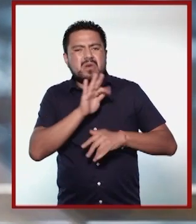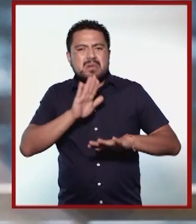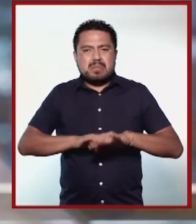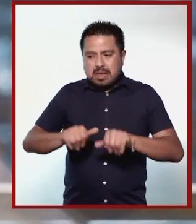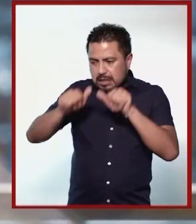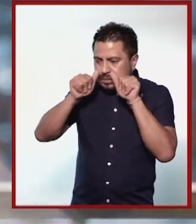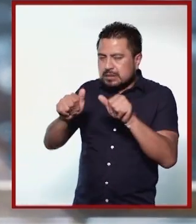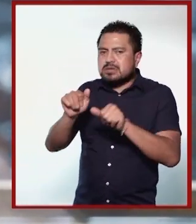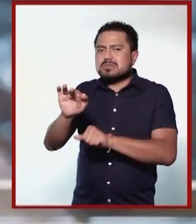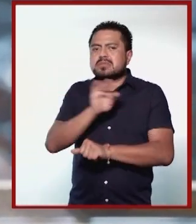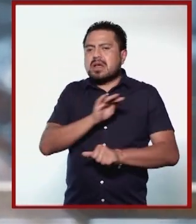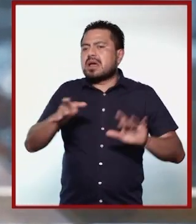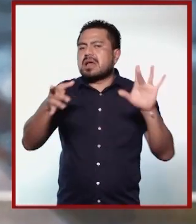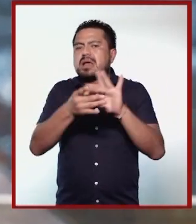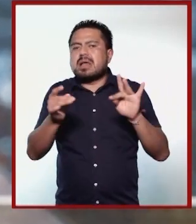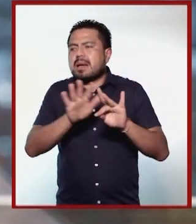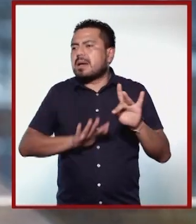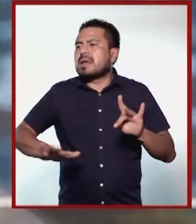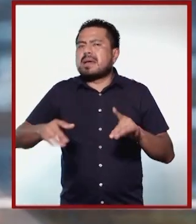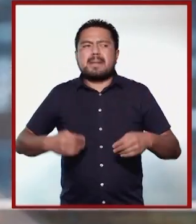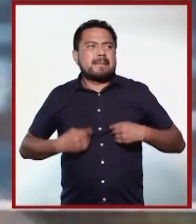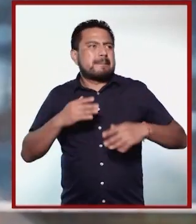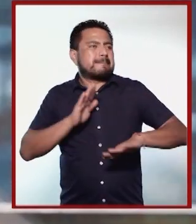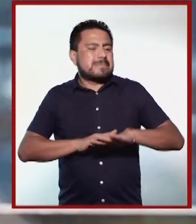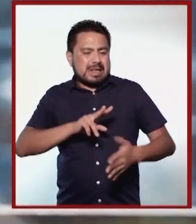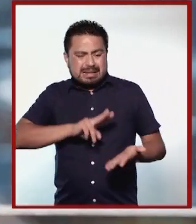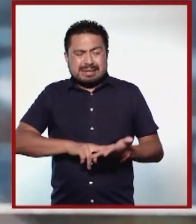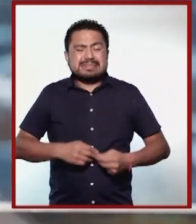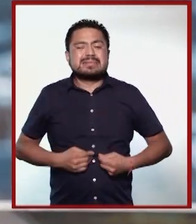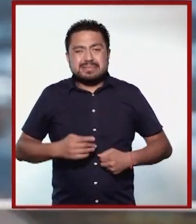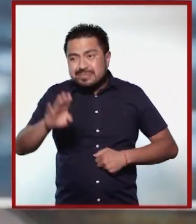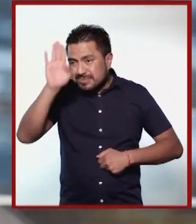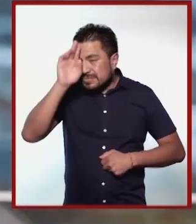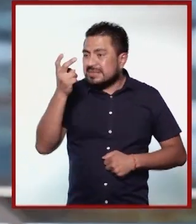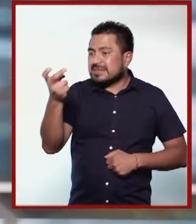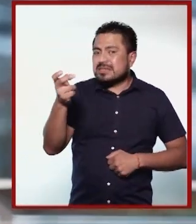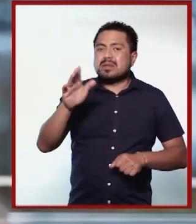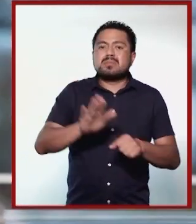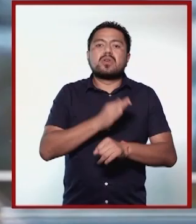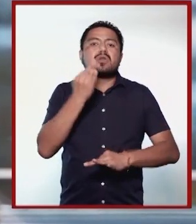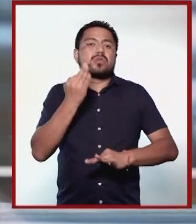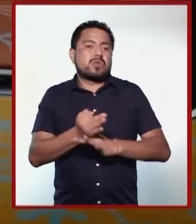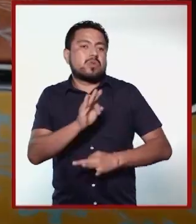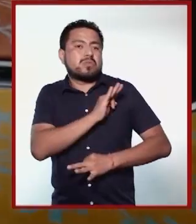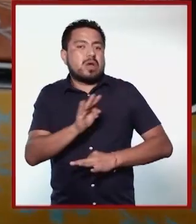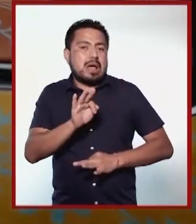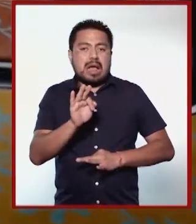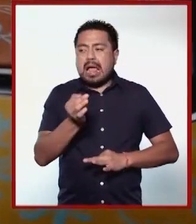esto y podrán decirle a los demás, la vida es mucho más valiosa de lo que piensan, porque podría